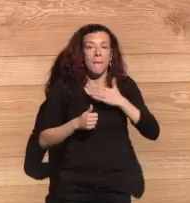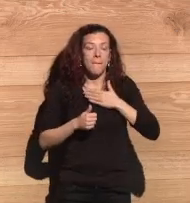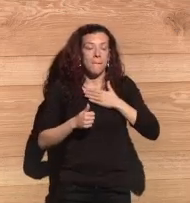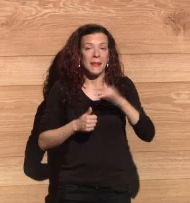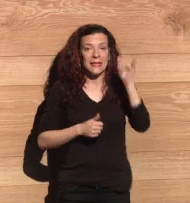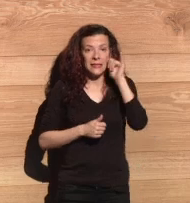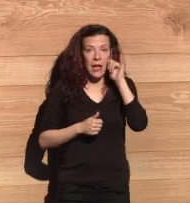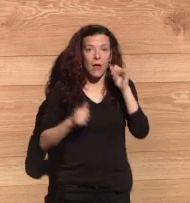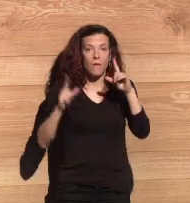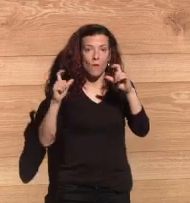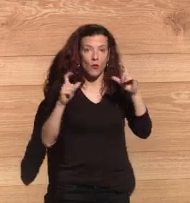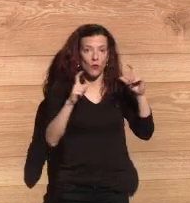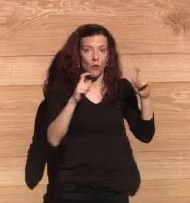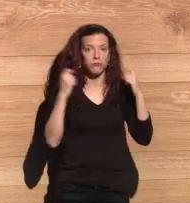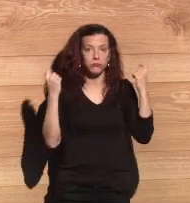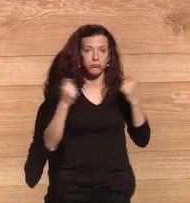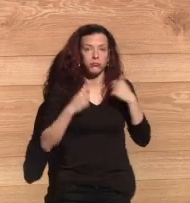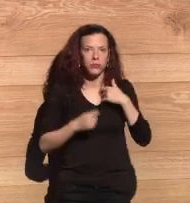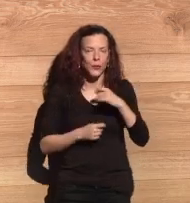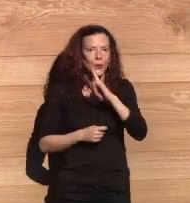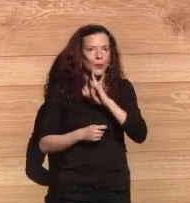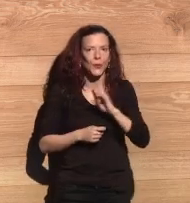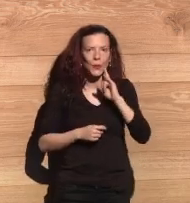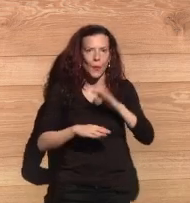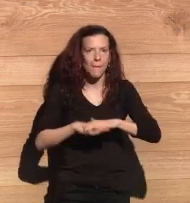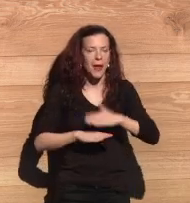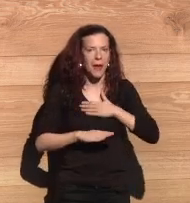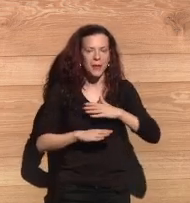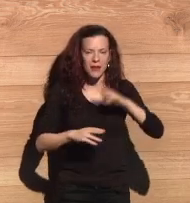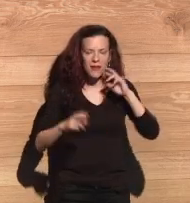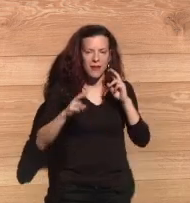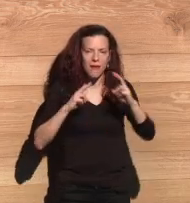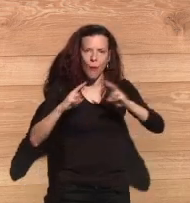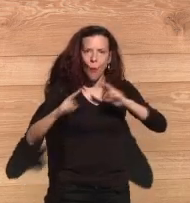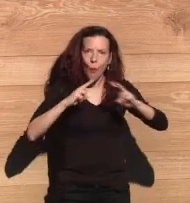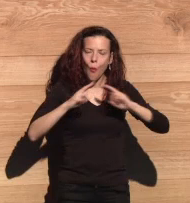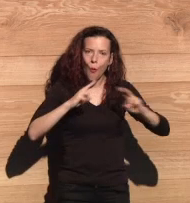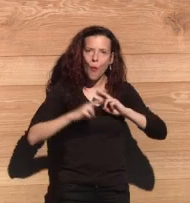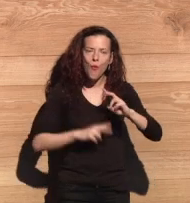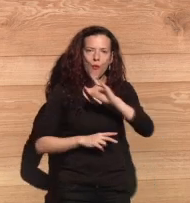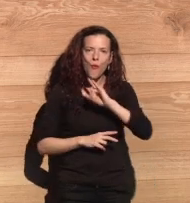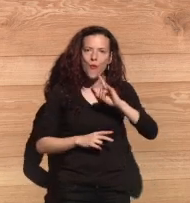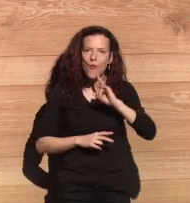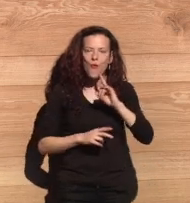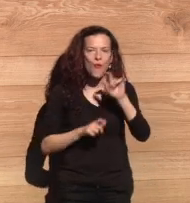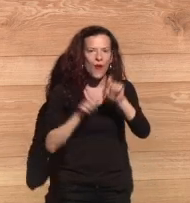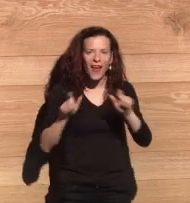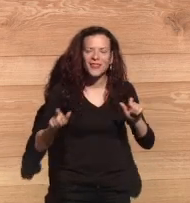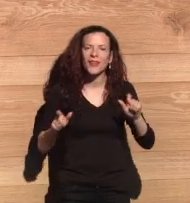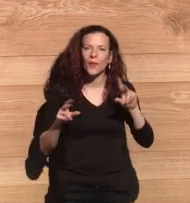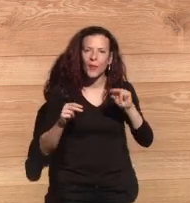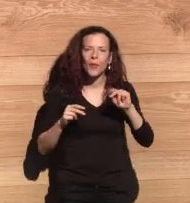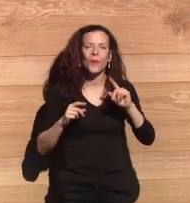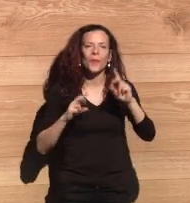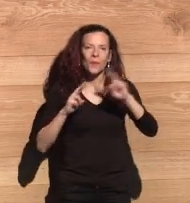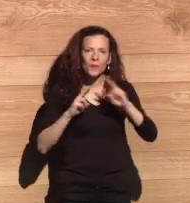de Instagram. Y fue muy impresionante para mí la respuesta que empecé a tener de la gente, ¿no? Que yo era